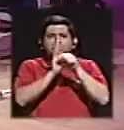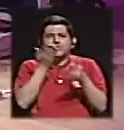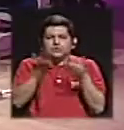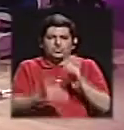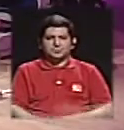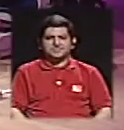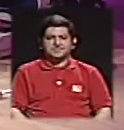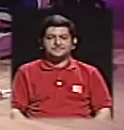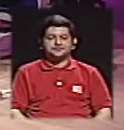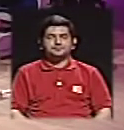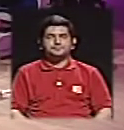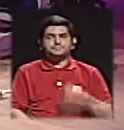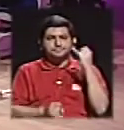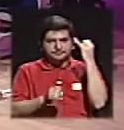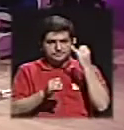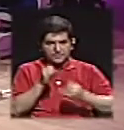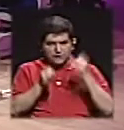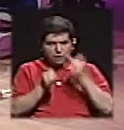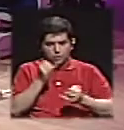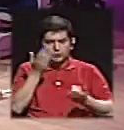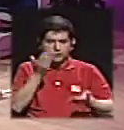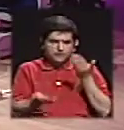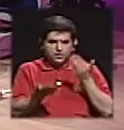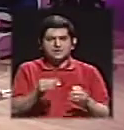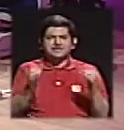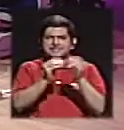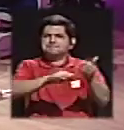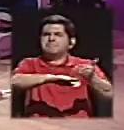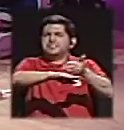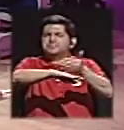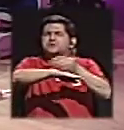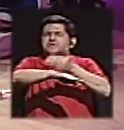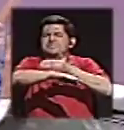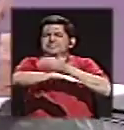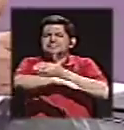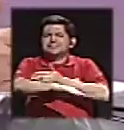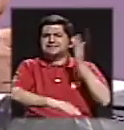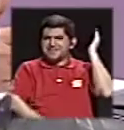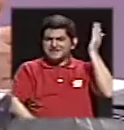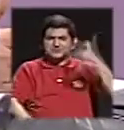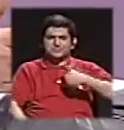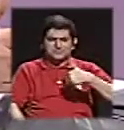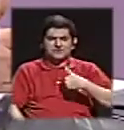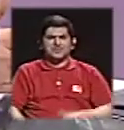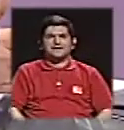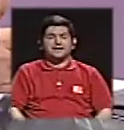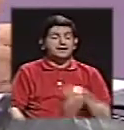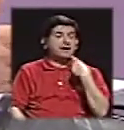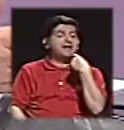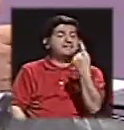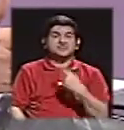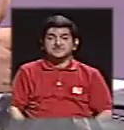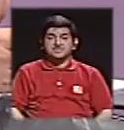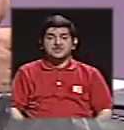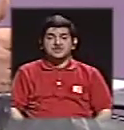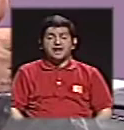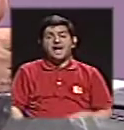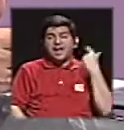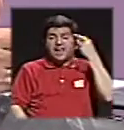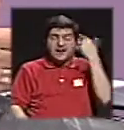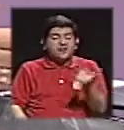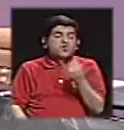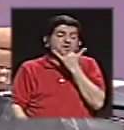perdón. Tal vez el último y el otro, el más avanzado de los discursos que utilizan es cuando dicen, bueno, es que falla el